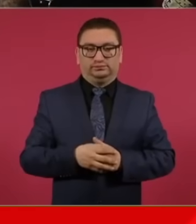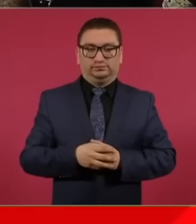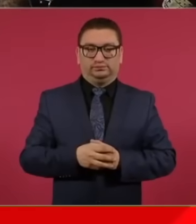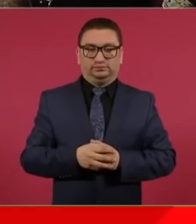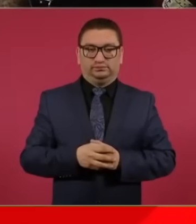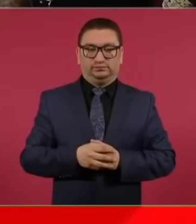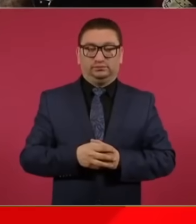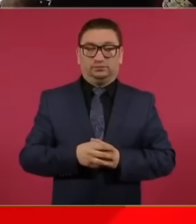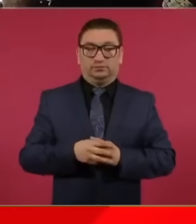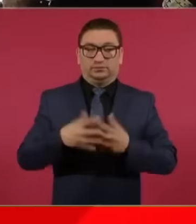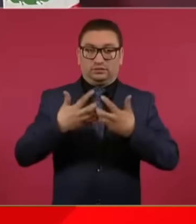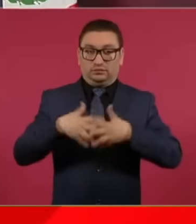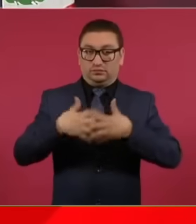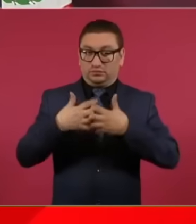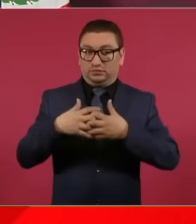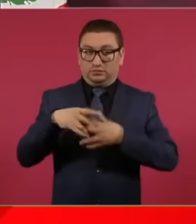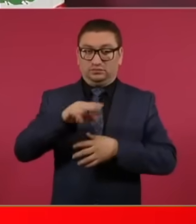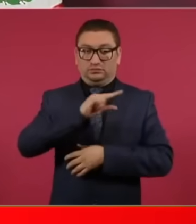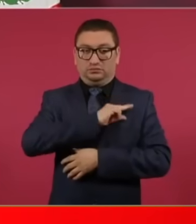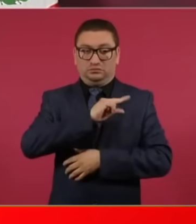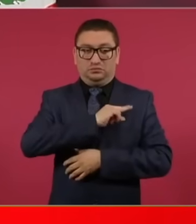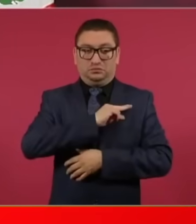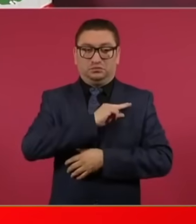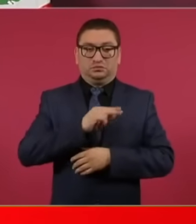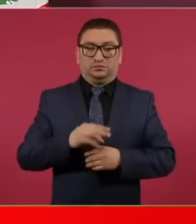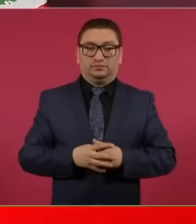Y de las empresas particulares